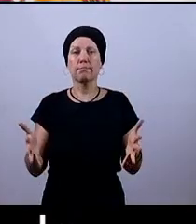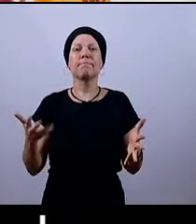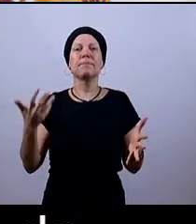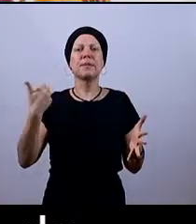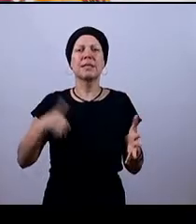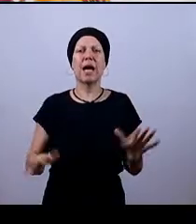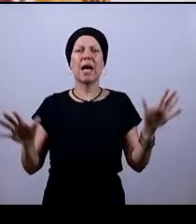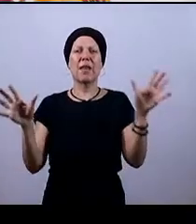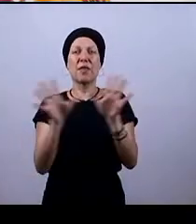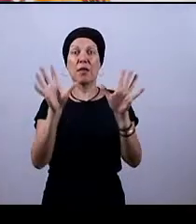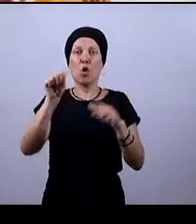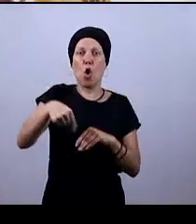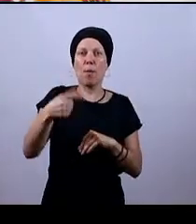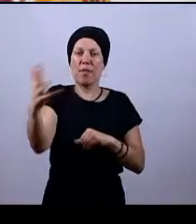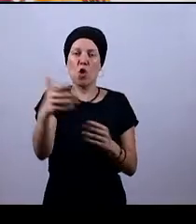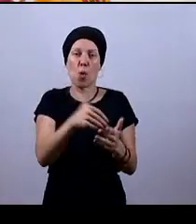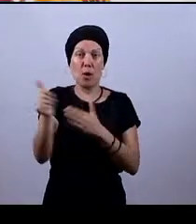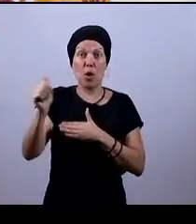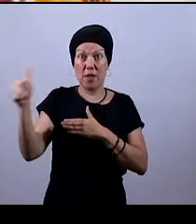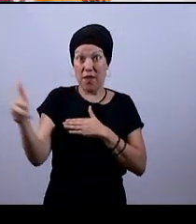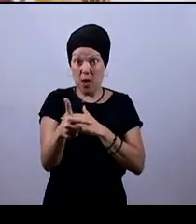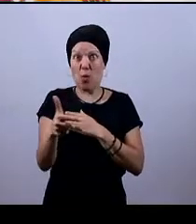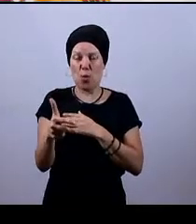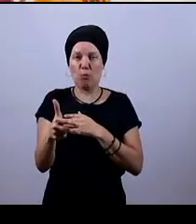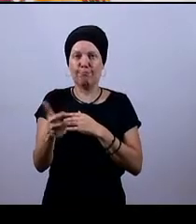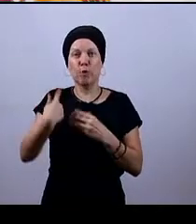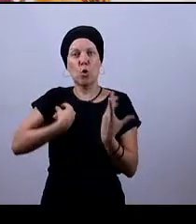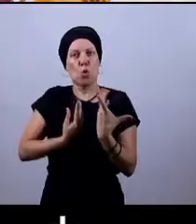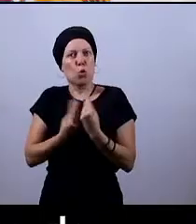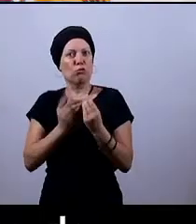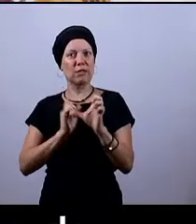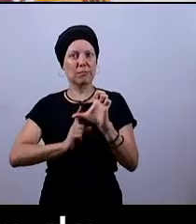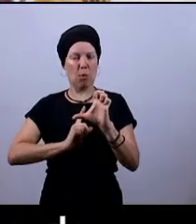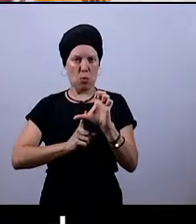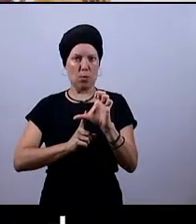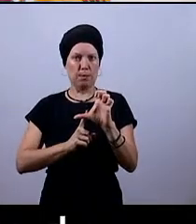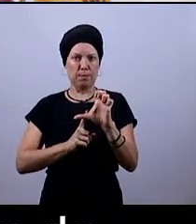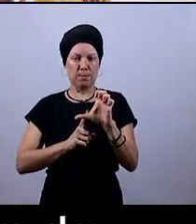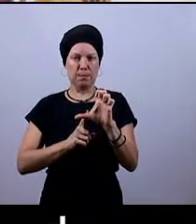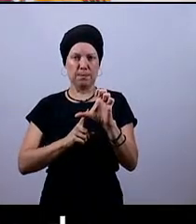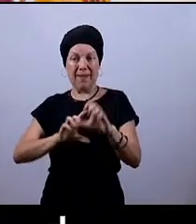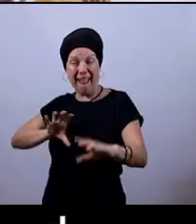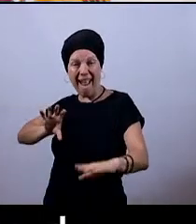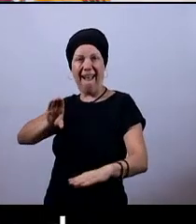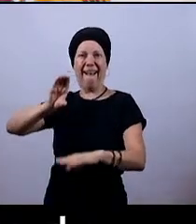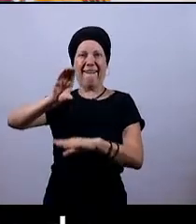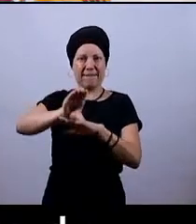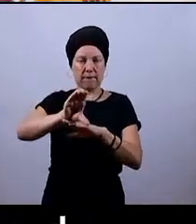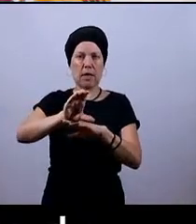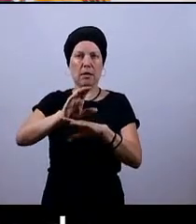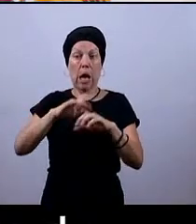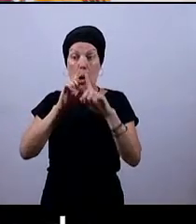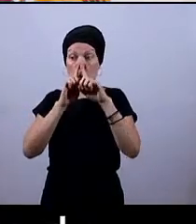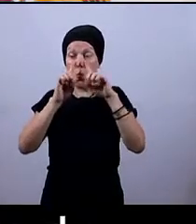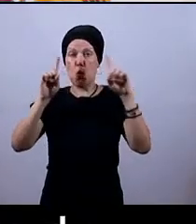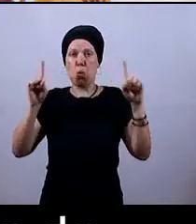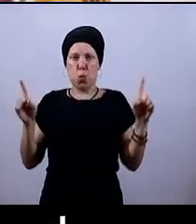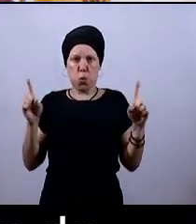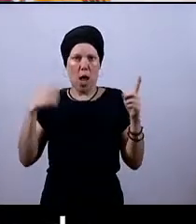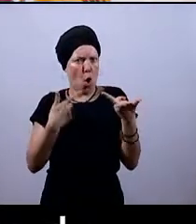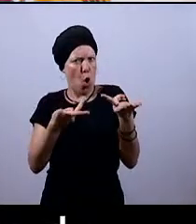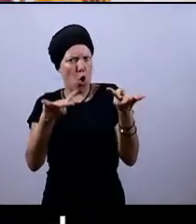son 10,5 millones de euros que la Junta de Extremadura ha destinado en su año de